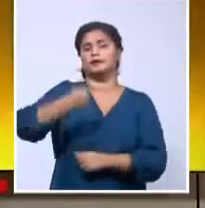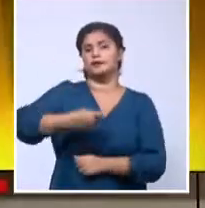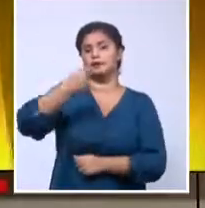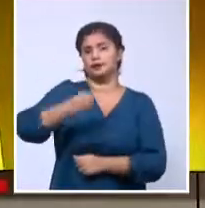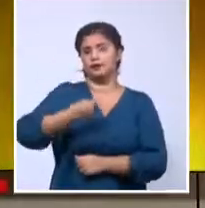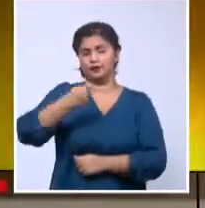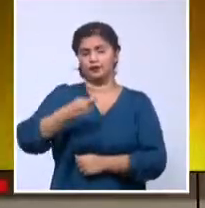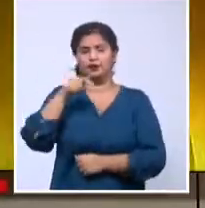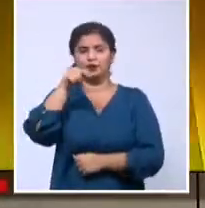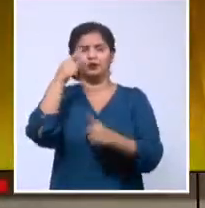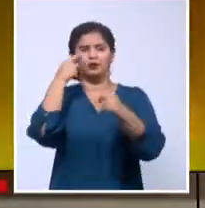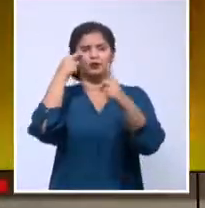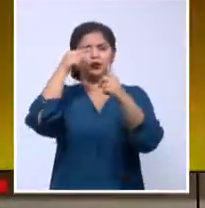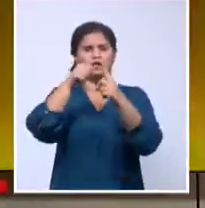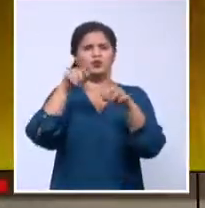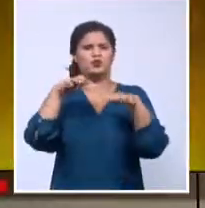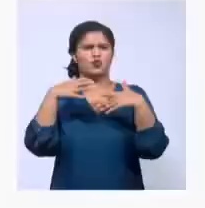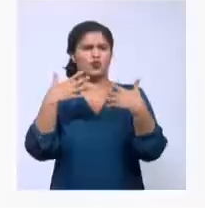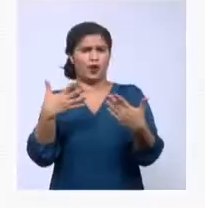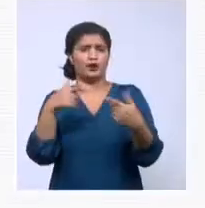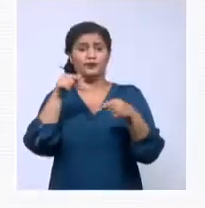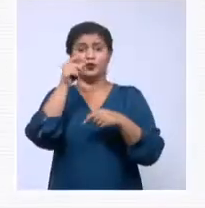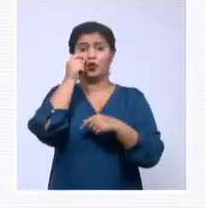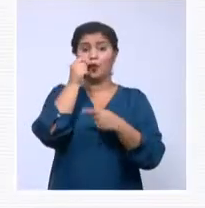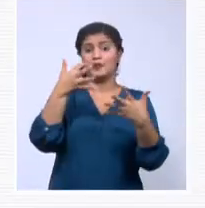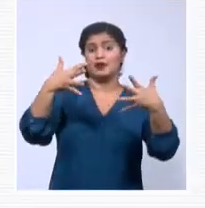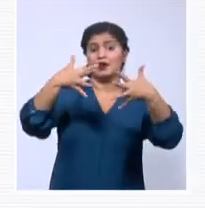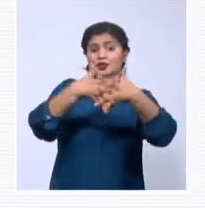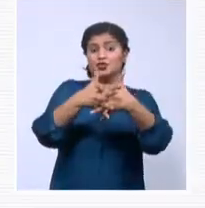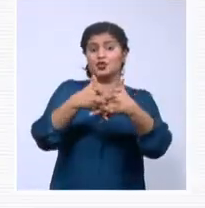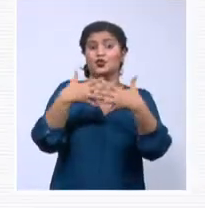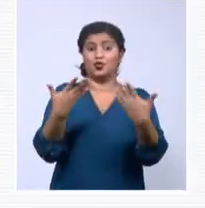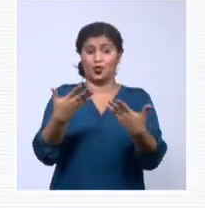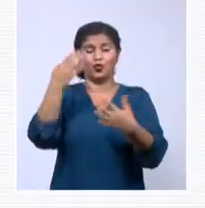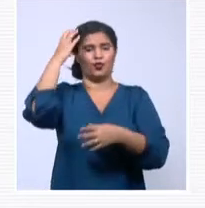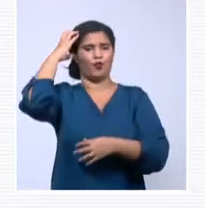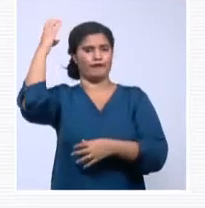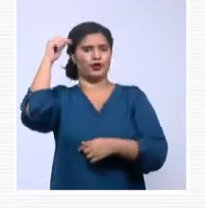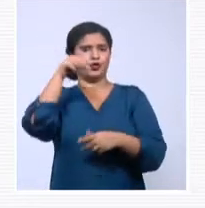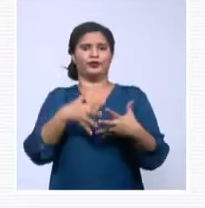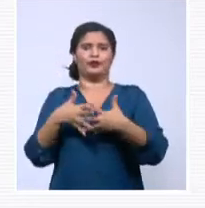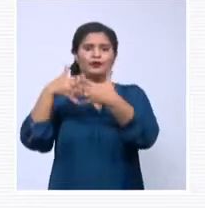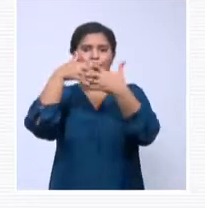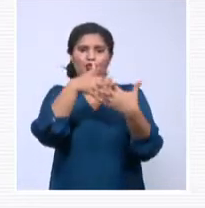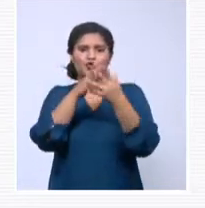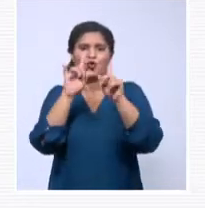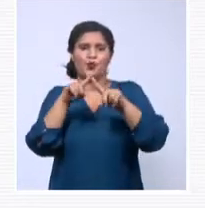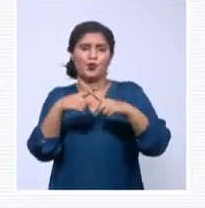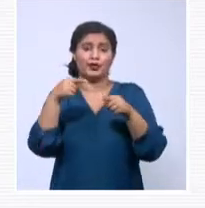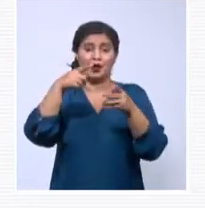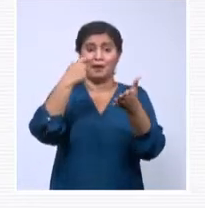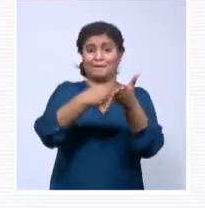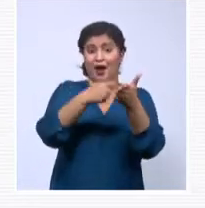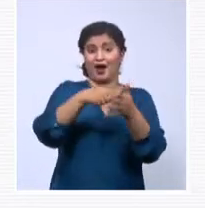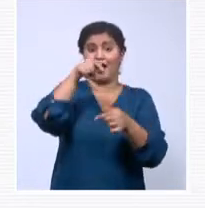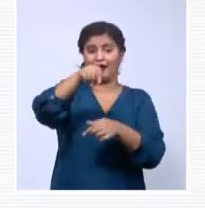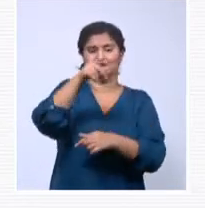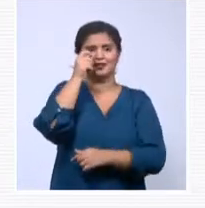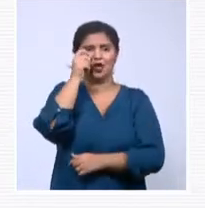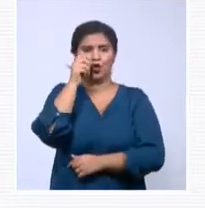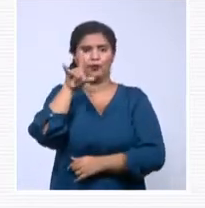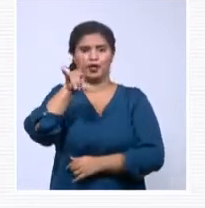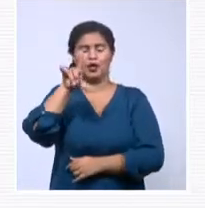a la revolución. Esos medios que, libres, pero reciben dinero del exterior, esa es la lista. Y recuerdo, el que paga, manda, eso lo sabe todo el